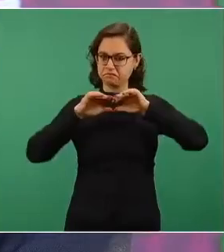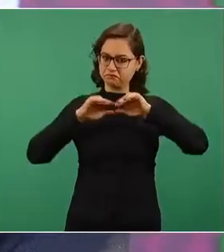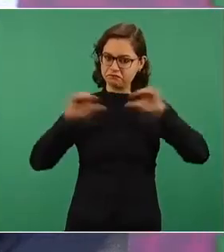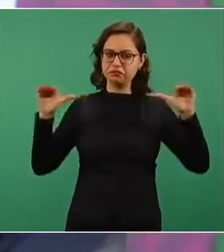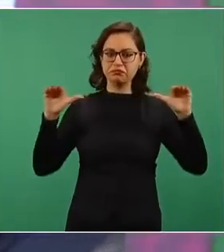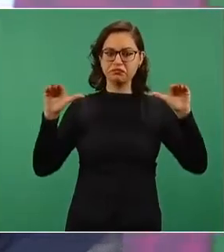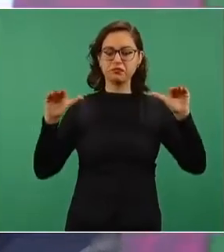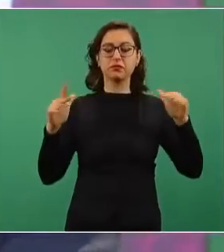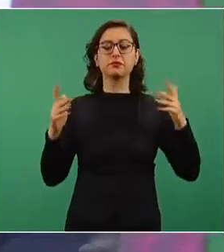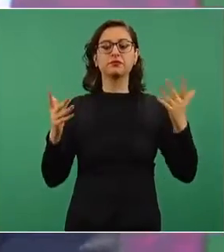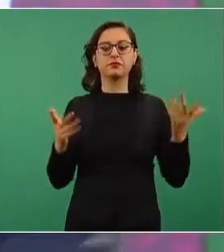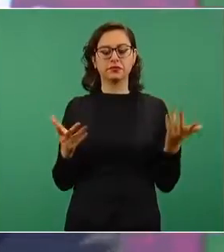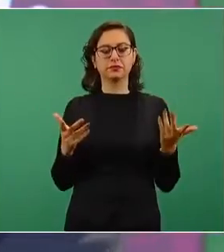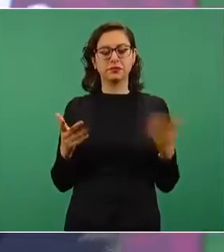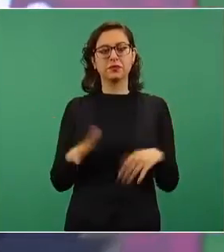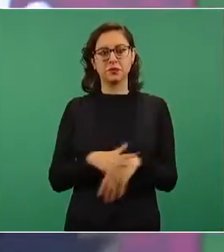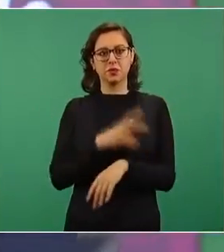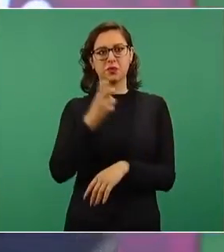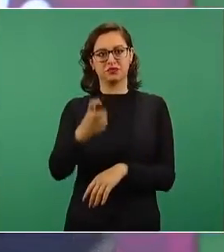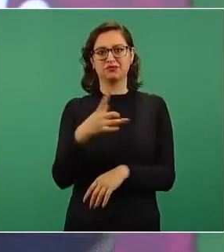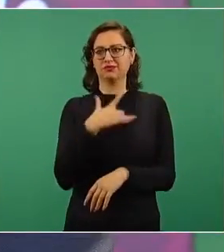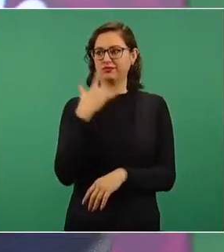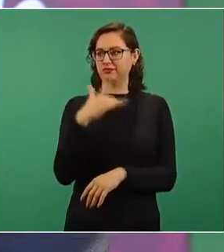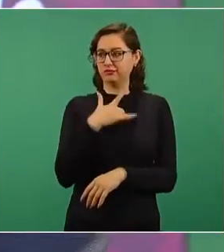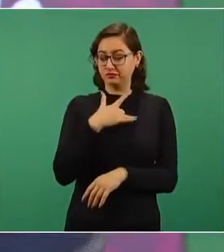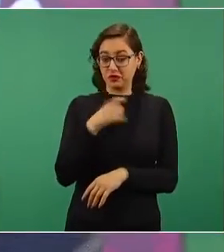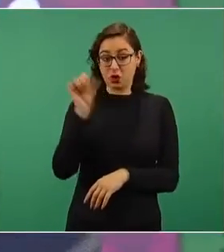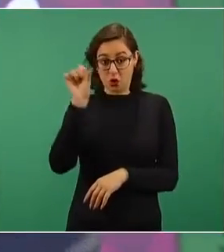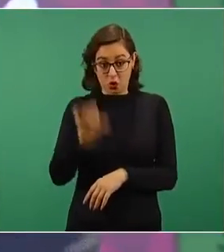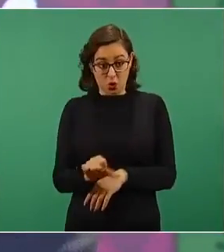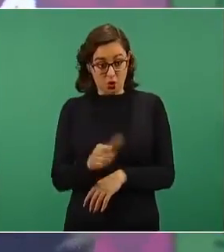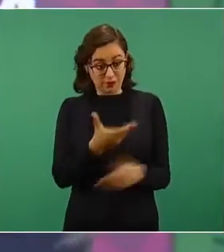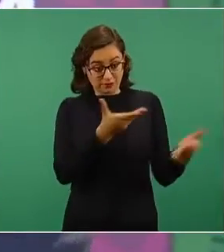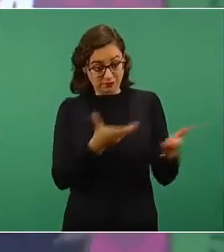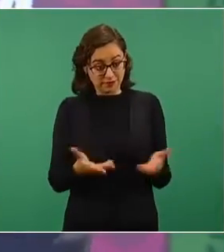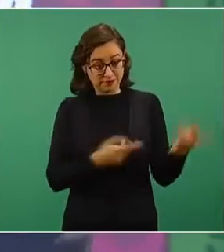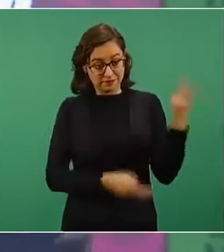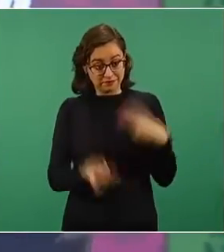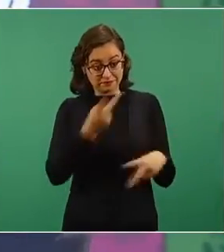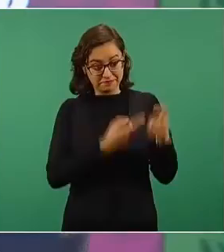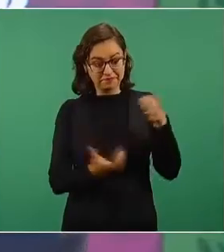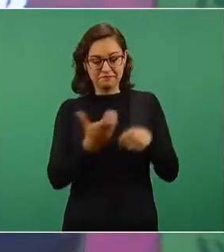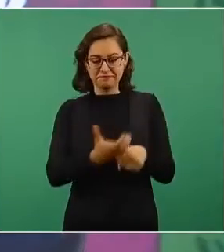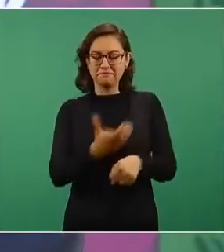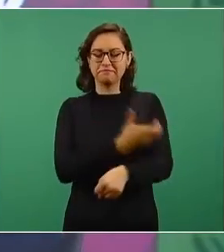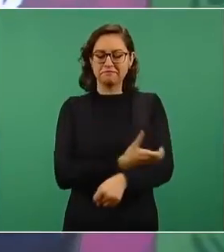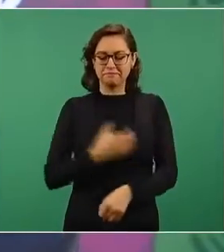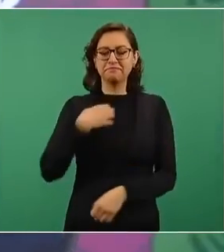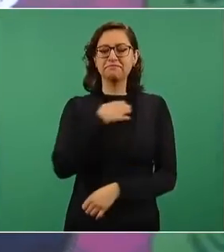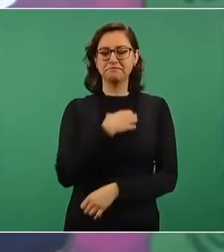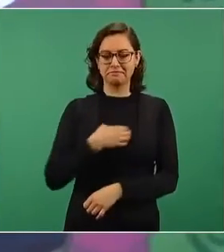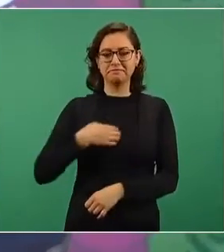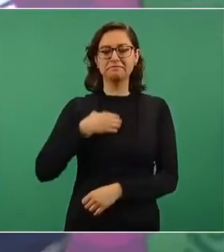Por eso celebramos la visita del presidente Arce.